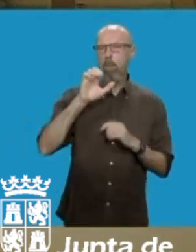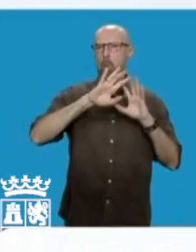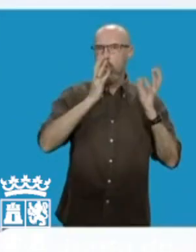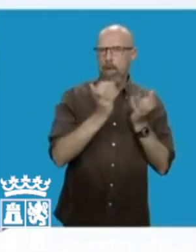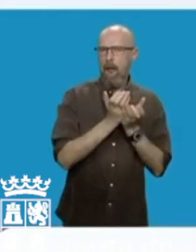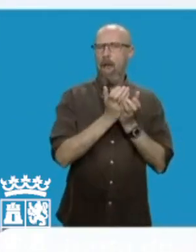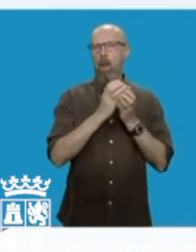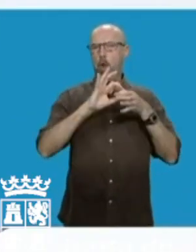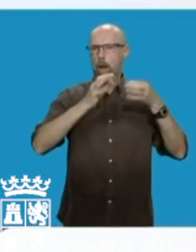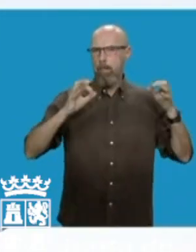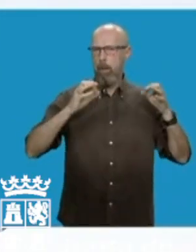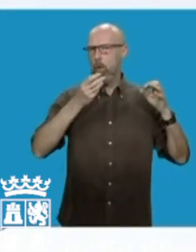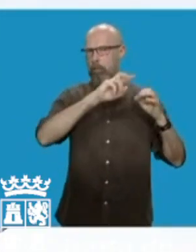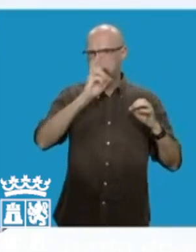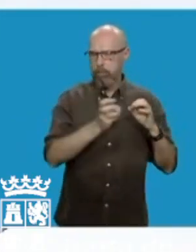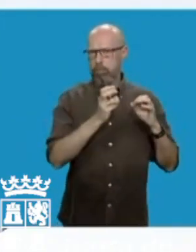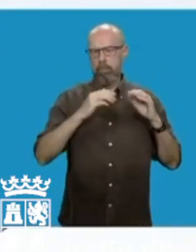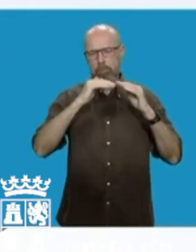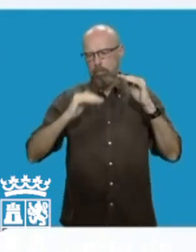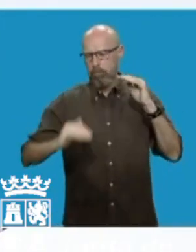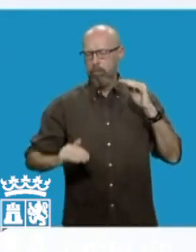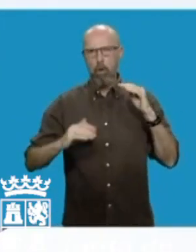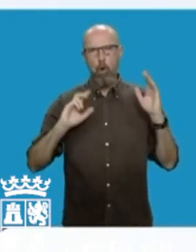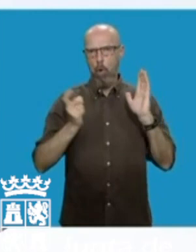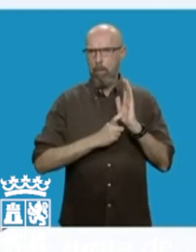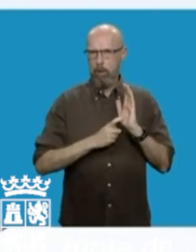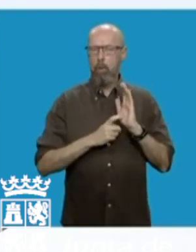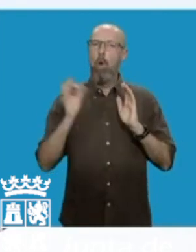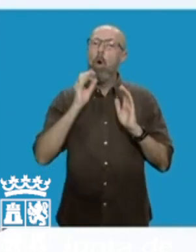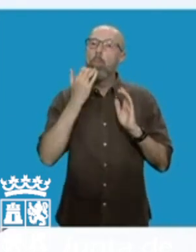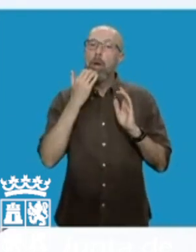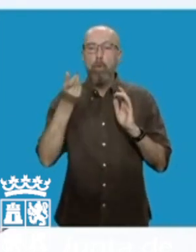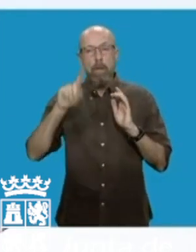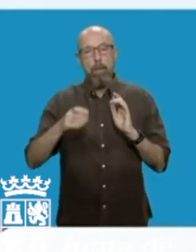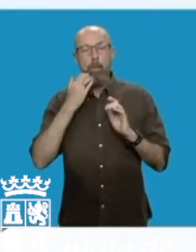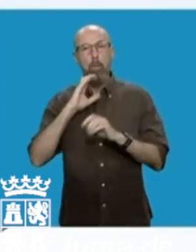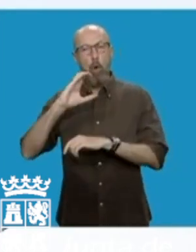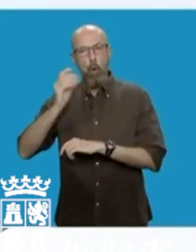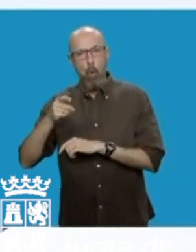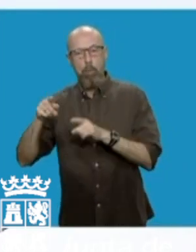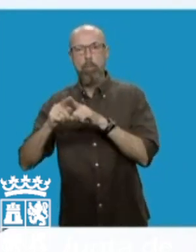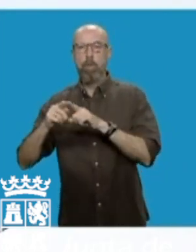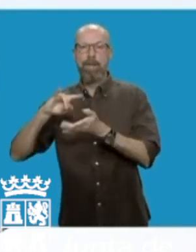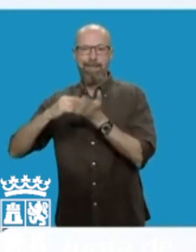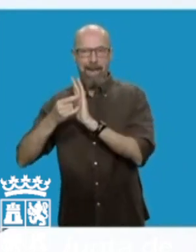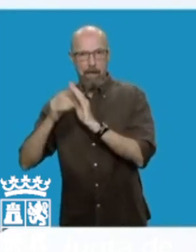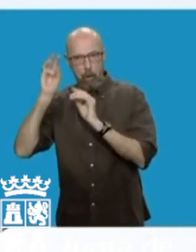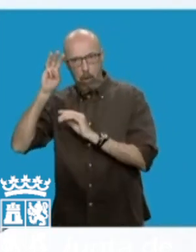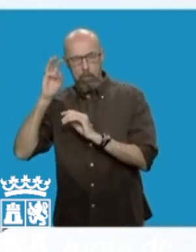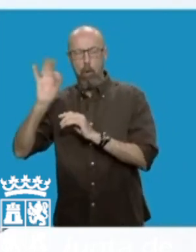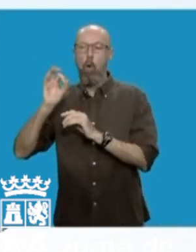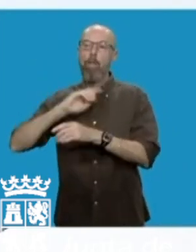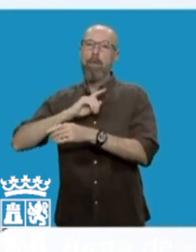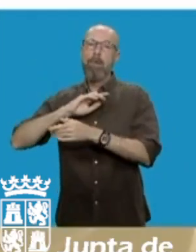olvidar otras facetas indispensables en el desarrollo de nuestros deportes como los clubes, los técnicos y el deporte que practican las personas